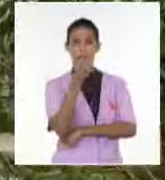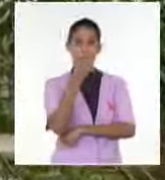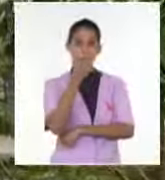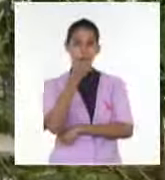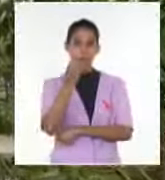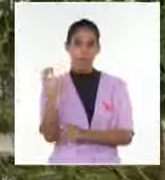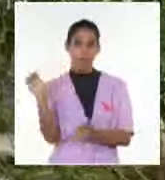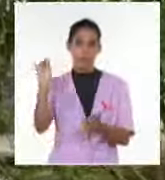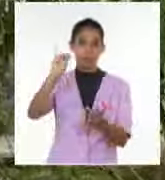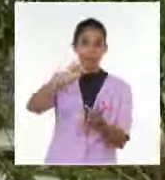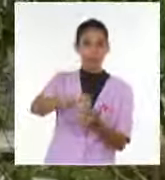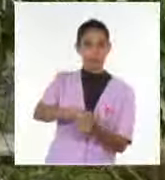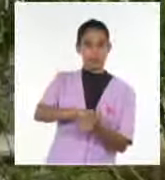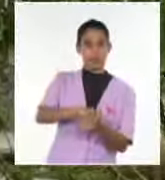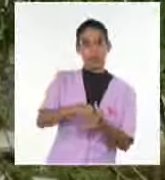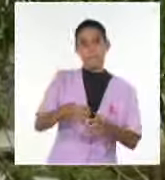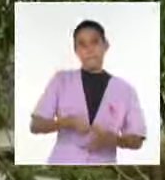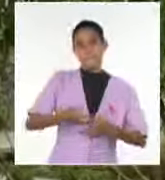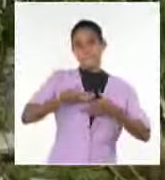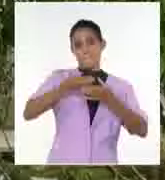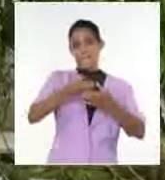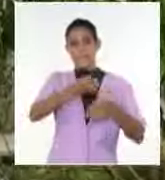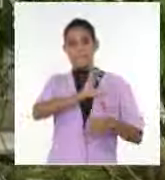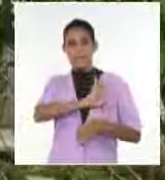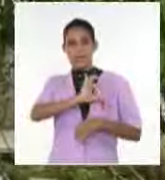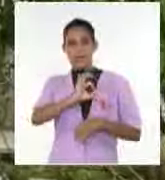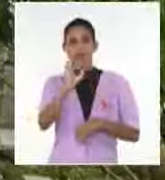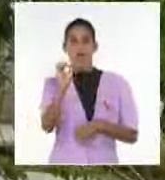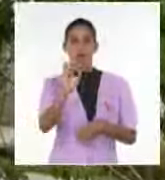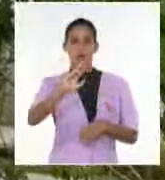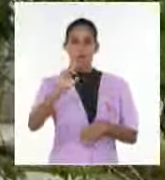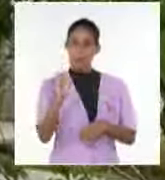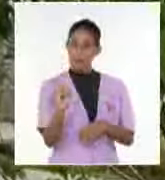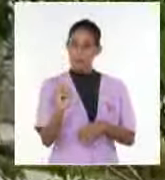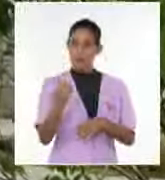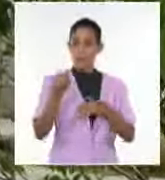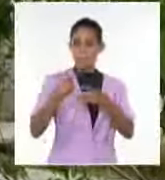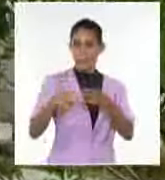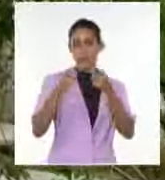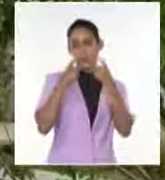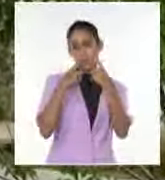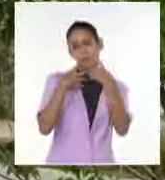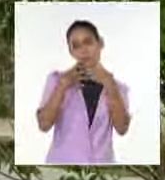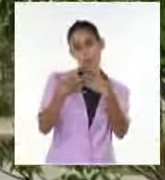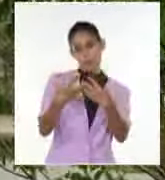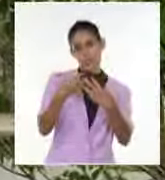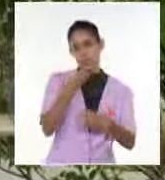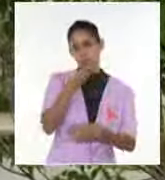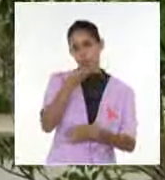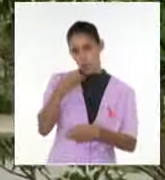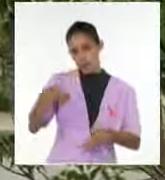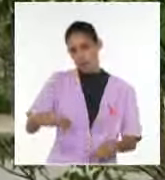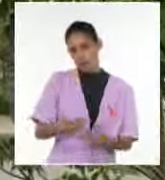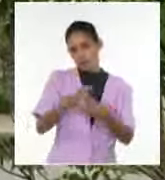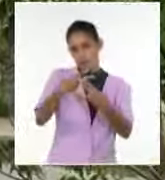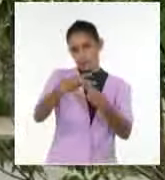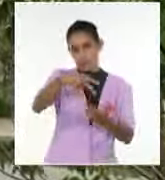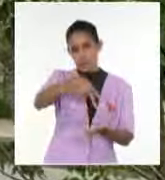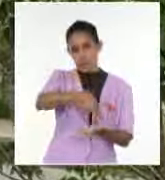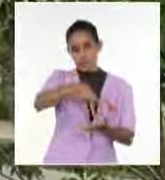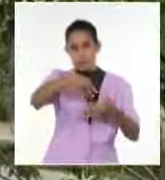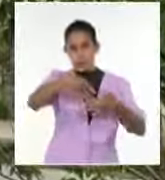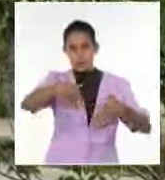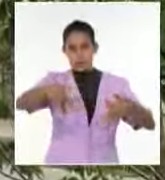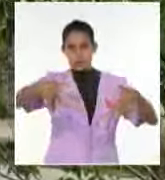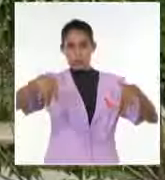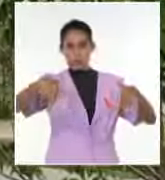de subir a la medalla de oro, no los descarto tampoco, pero tienen aval y talento para tratar de subir al podio de premiaciones. Son los casos